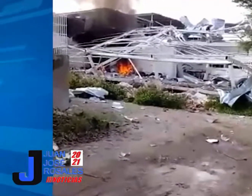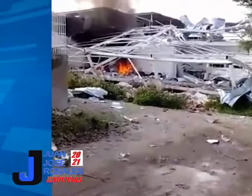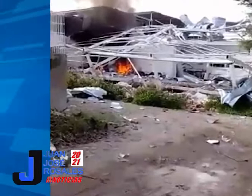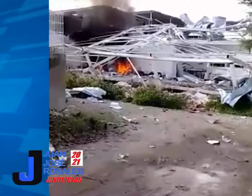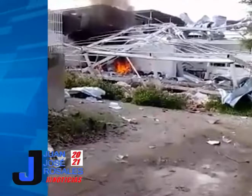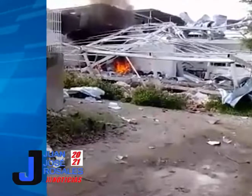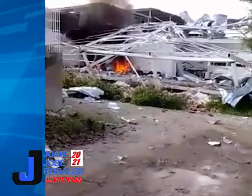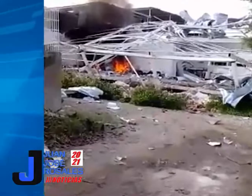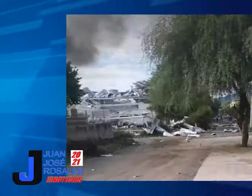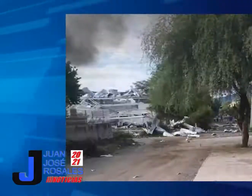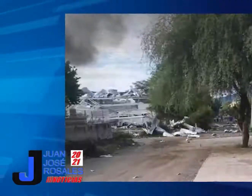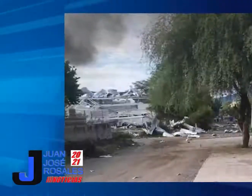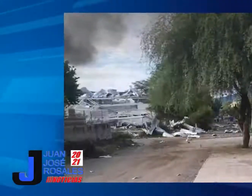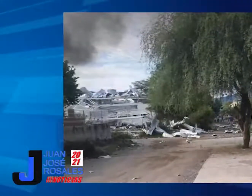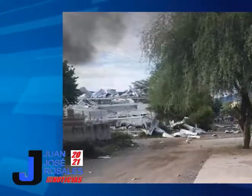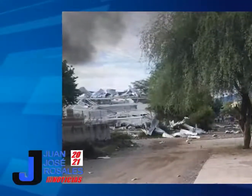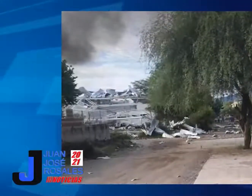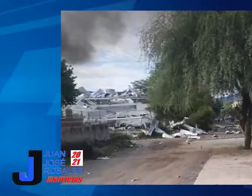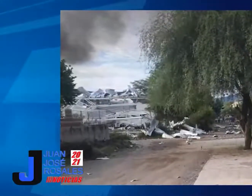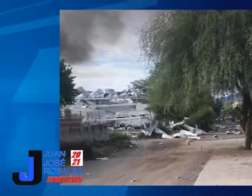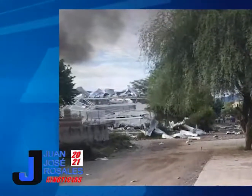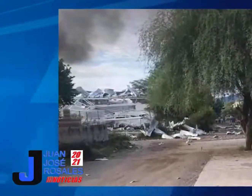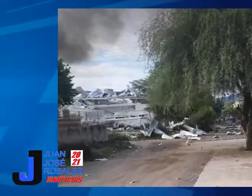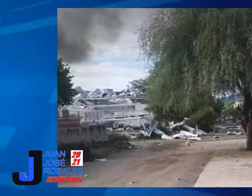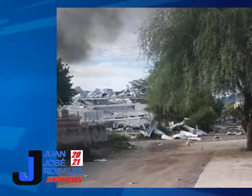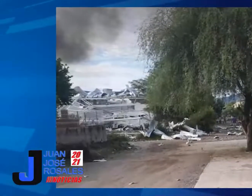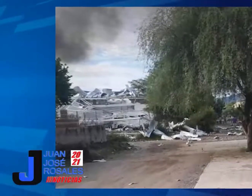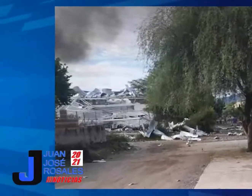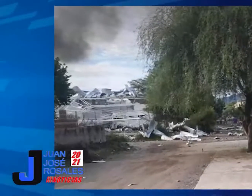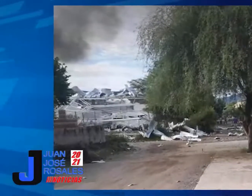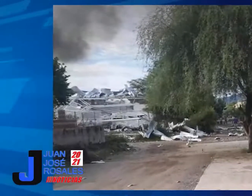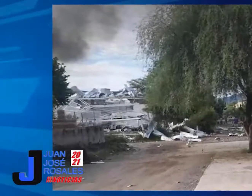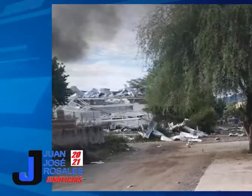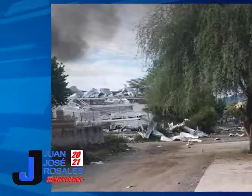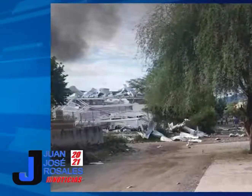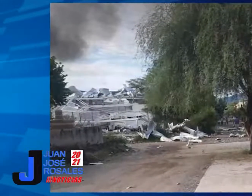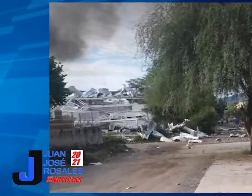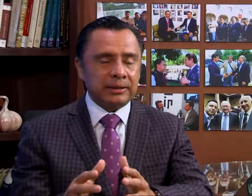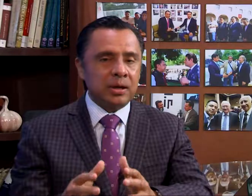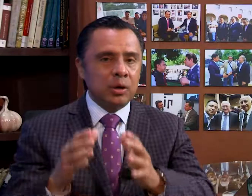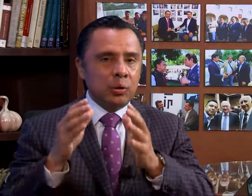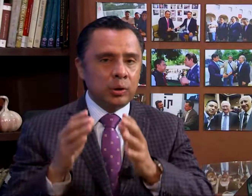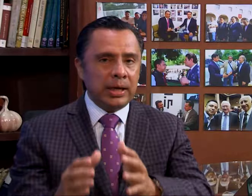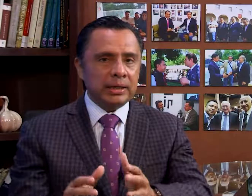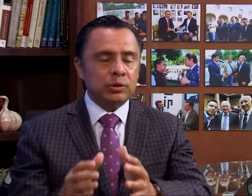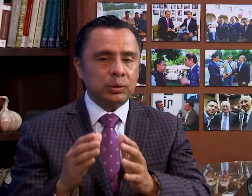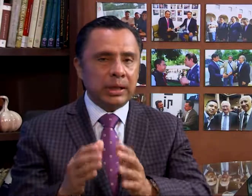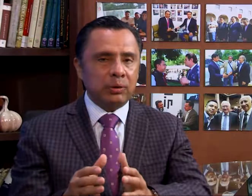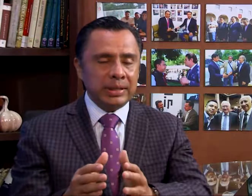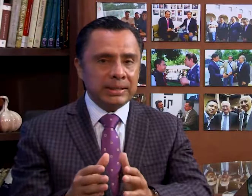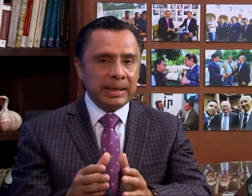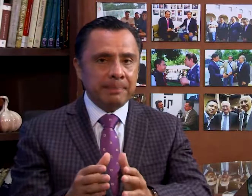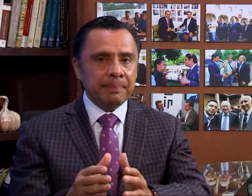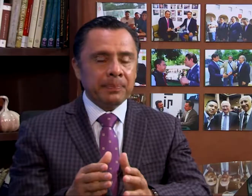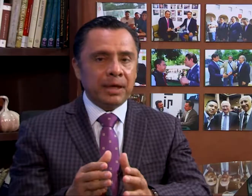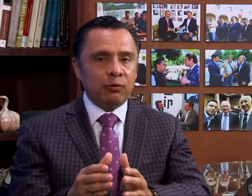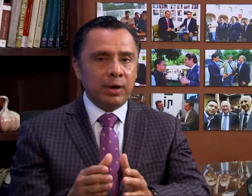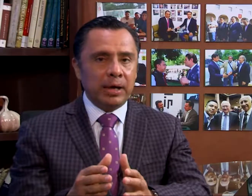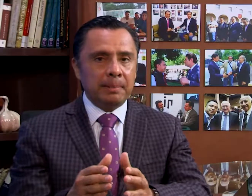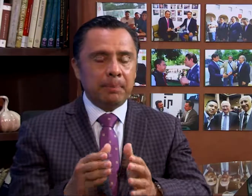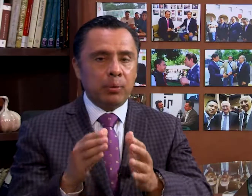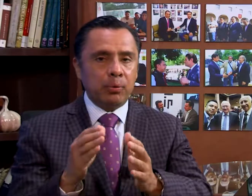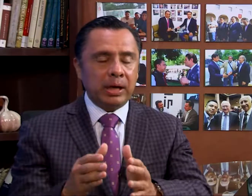que se puede realizar. Fue un acto terrorista, vaya, con todas sus letras. Un hecho terrorista